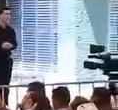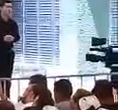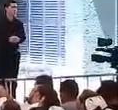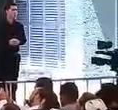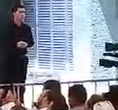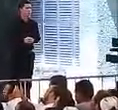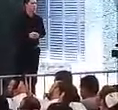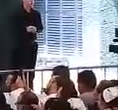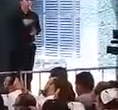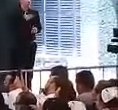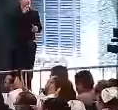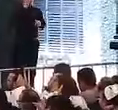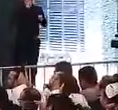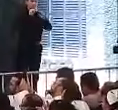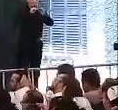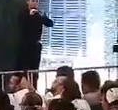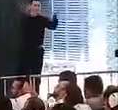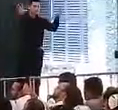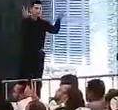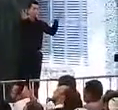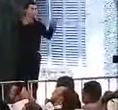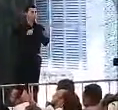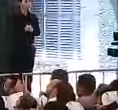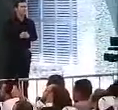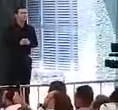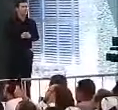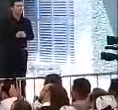Me doy cuenta de todo.